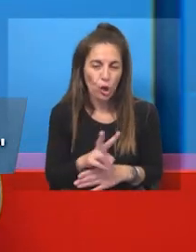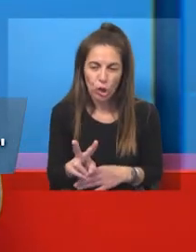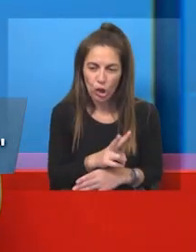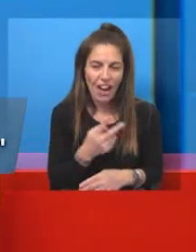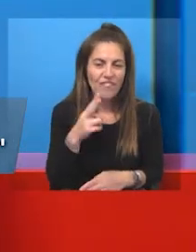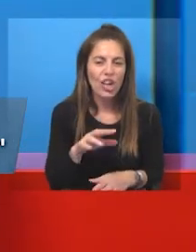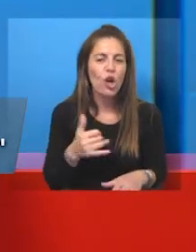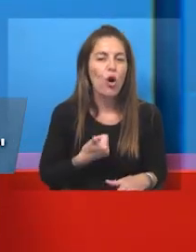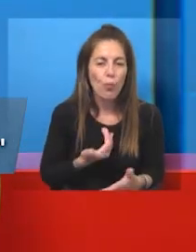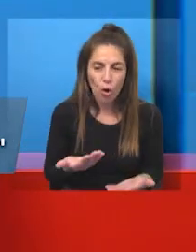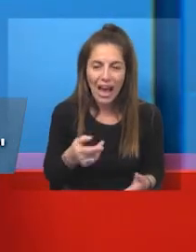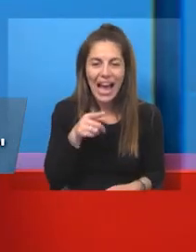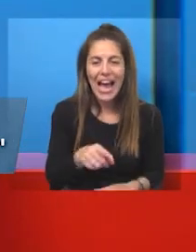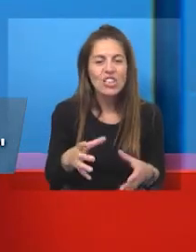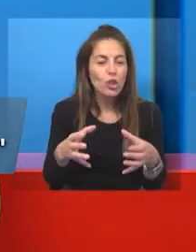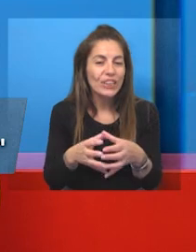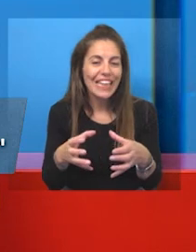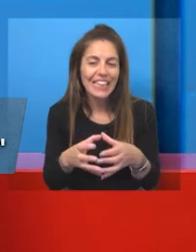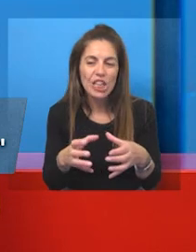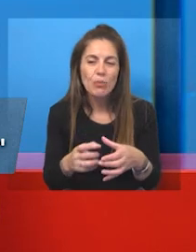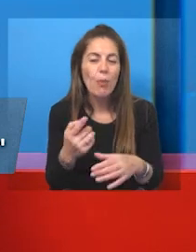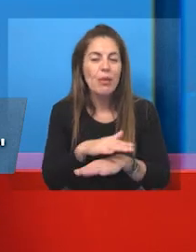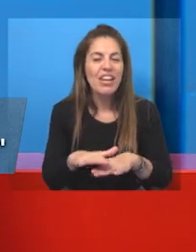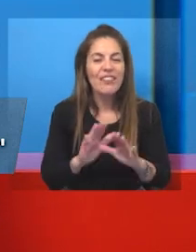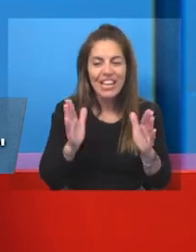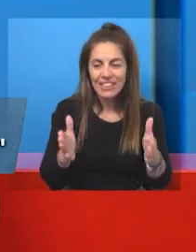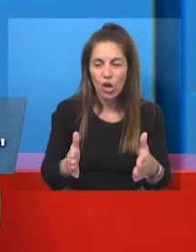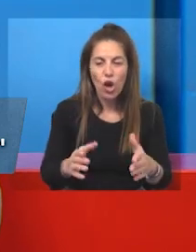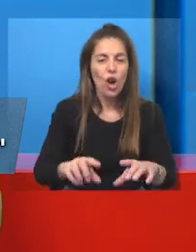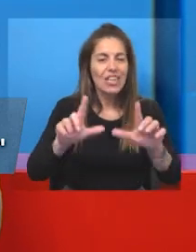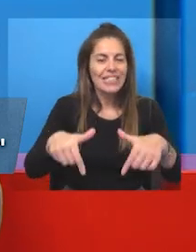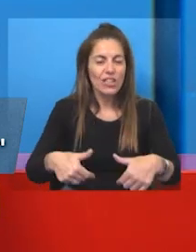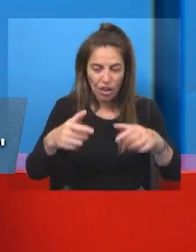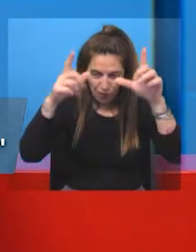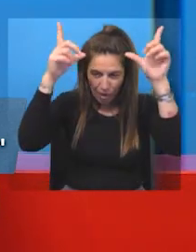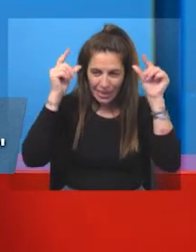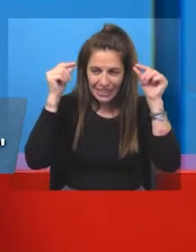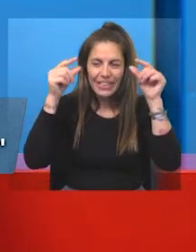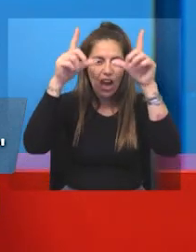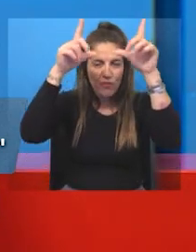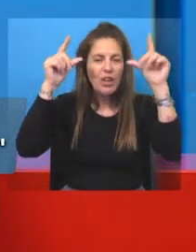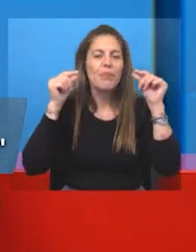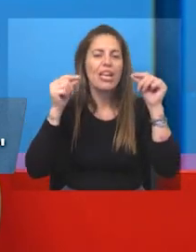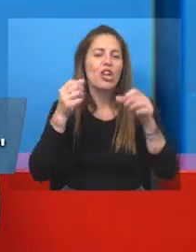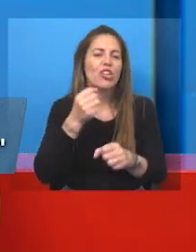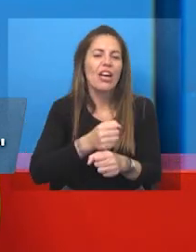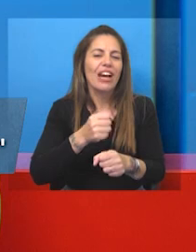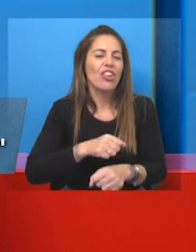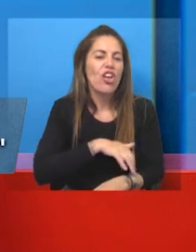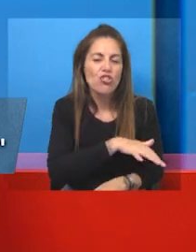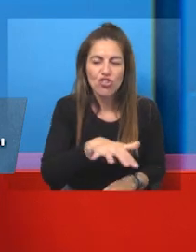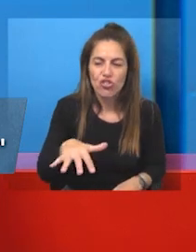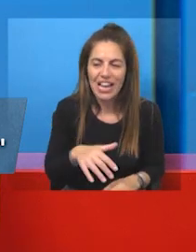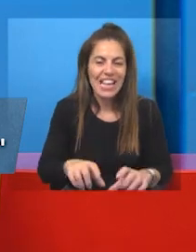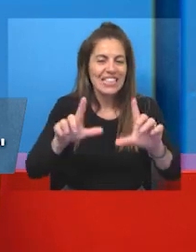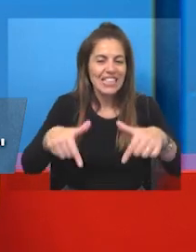ver cómo está etcétera ahí son equipos en el primer nivel de atención con licenciados en enfermería enfermeros eh trabajadores sociales